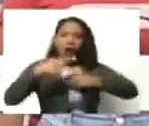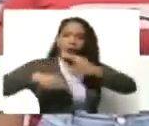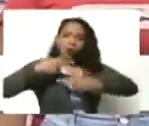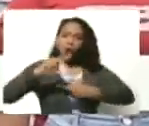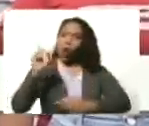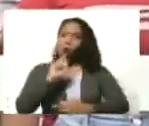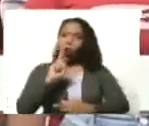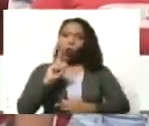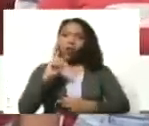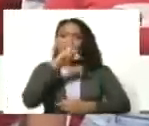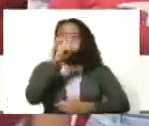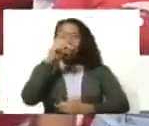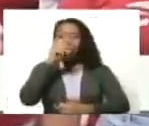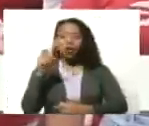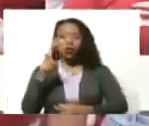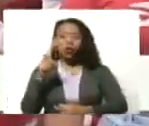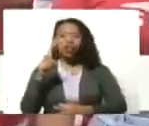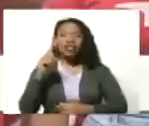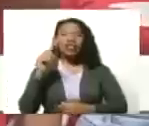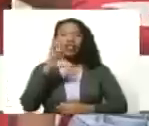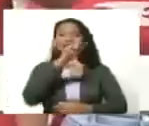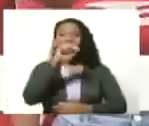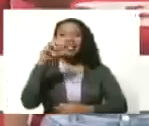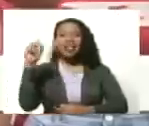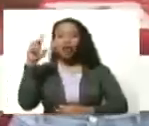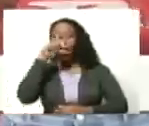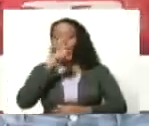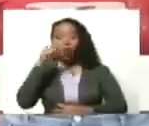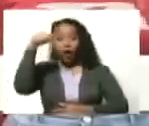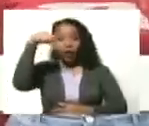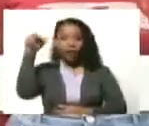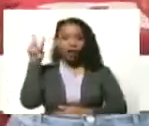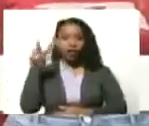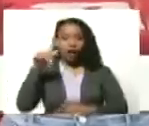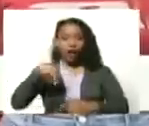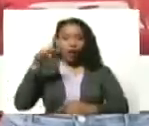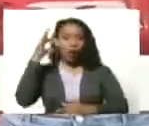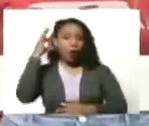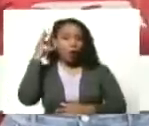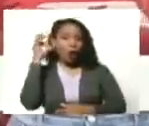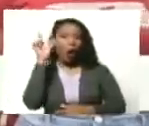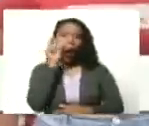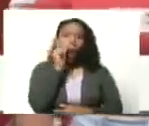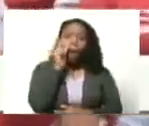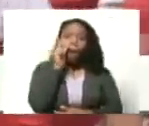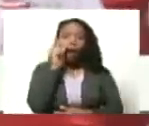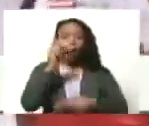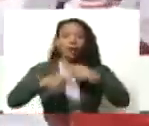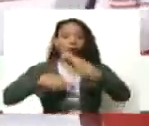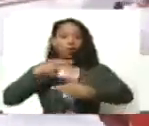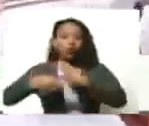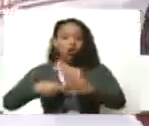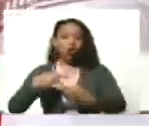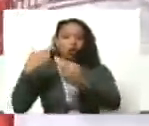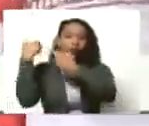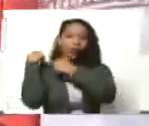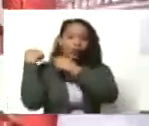sean 100 años, Rafael, sean 300 años en Venezuela, esté una mujer o un hombre